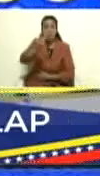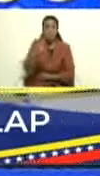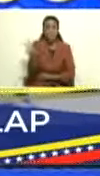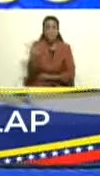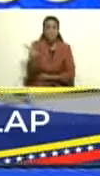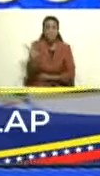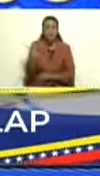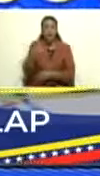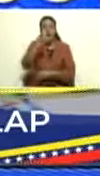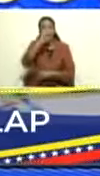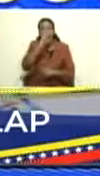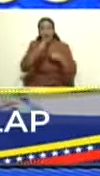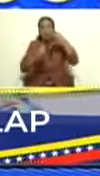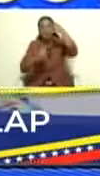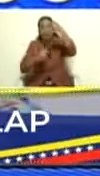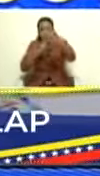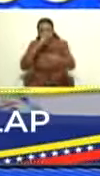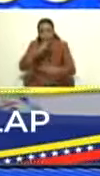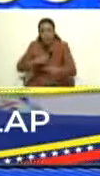Y año tras año